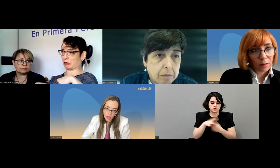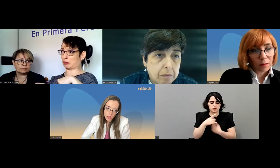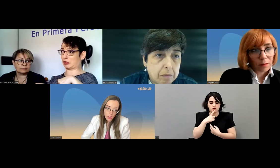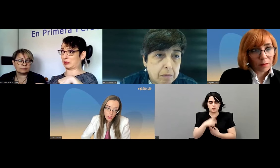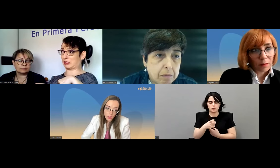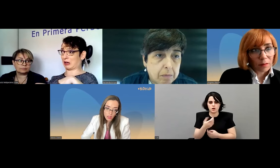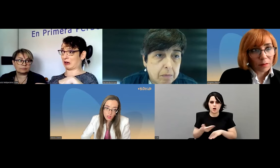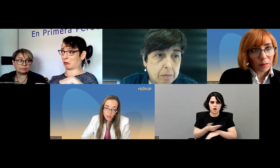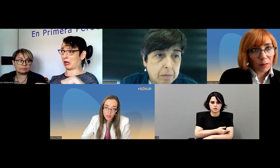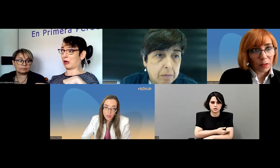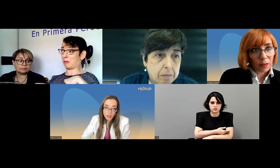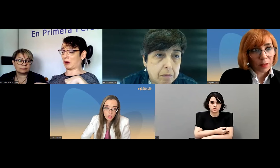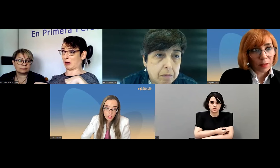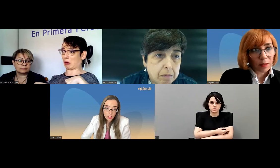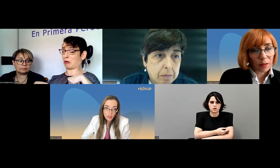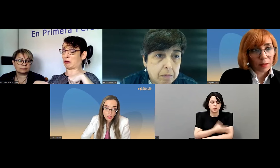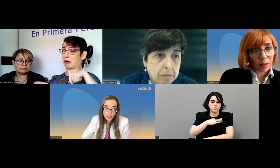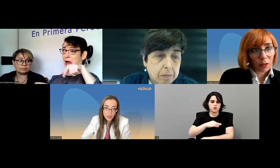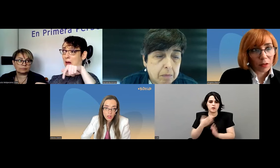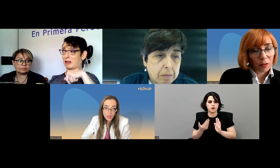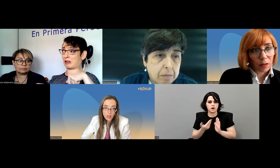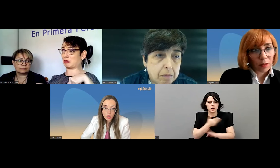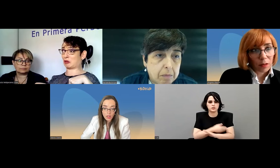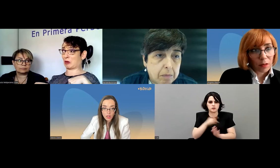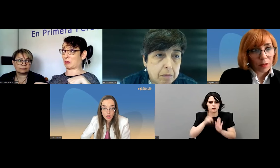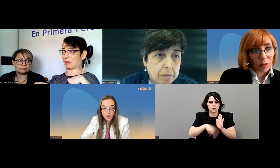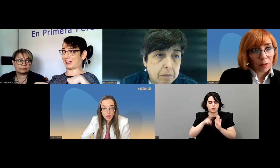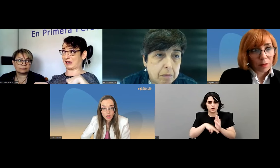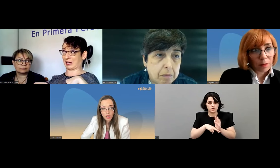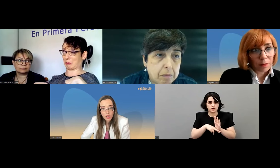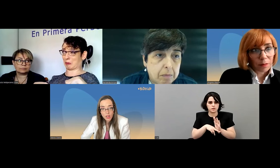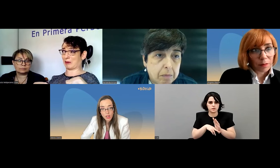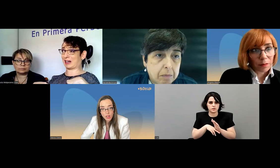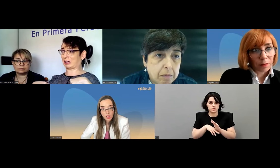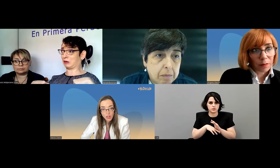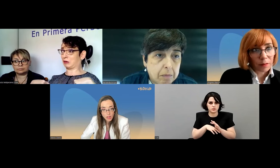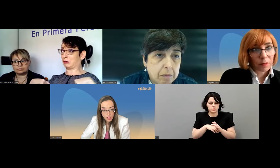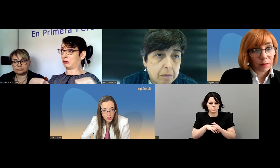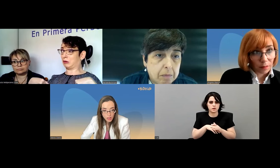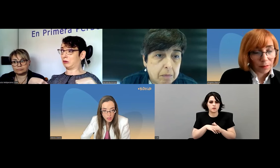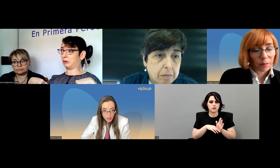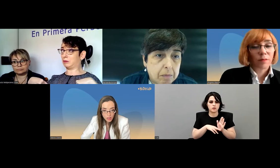como conoces, tienes que regular. Pero yo, a veces no sé cómo me tienen que mover.